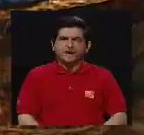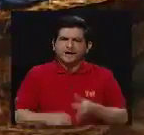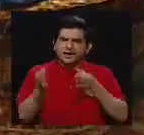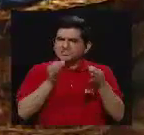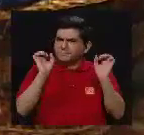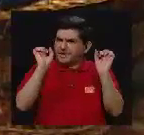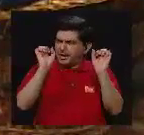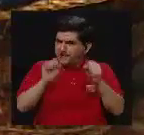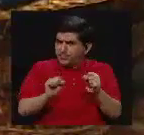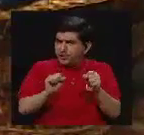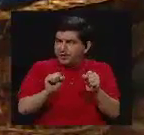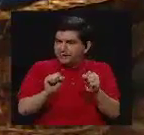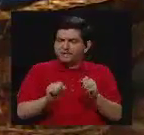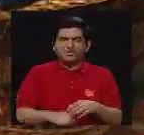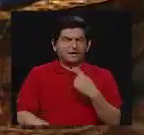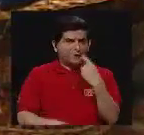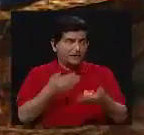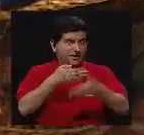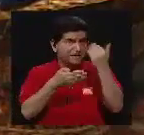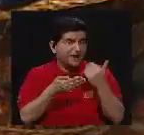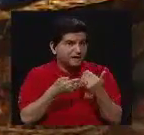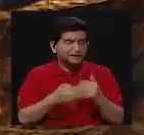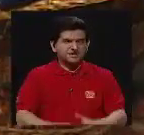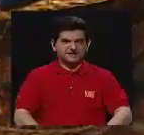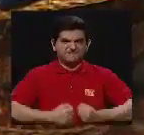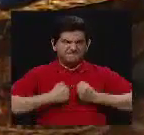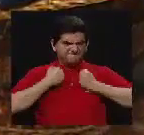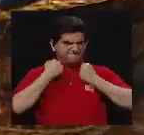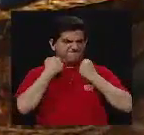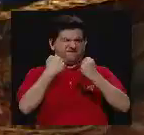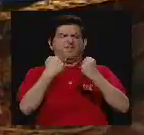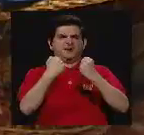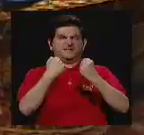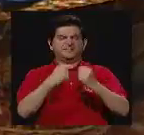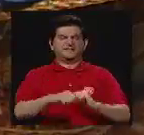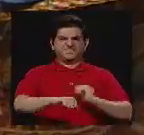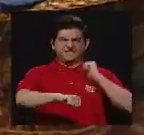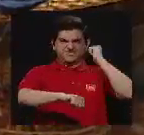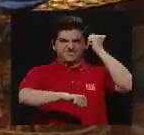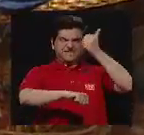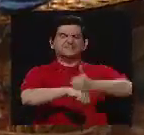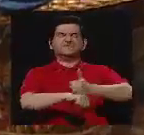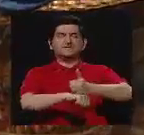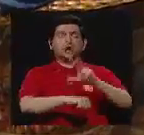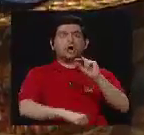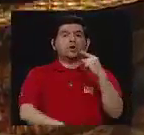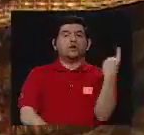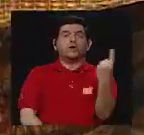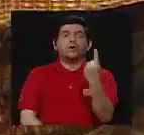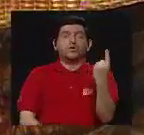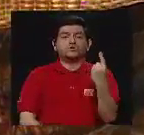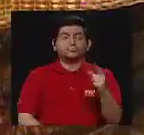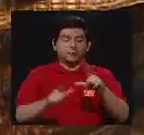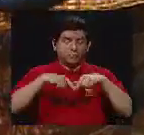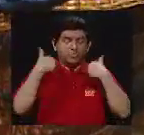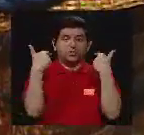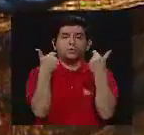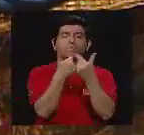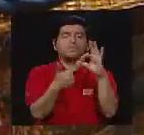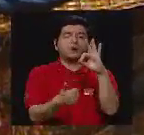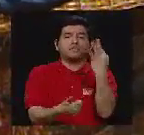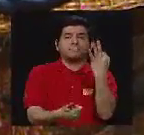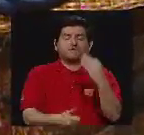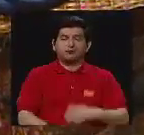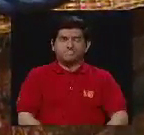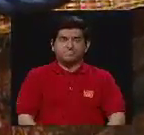se podría explicar, por ejemplo, por qué lo que estabas diciendo, por qué la fuerza puede imponerse no solo